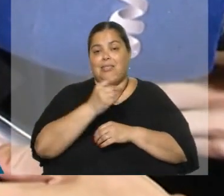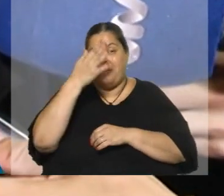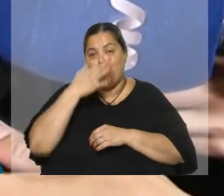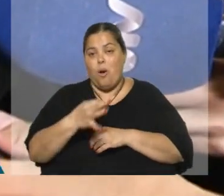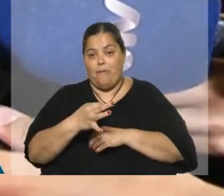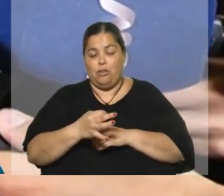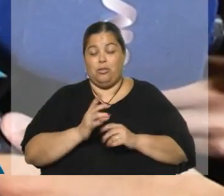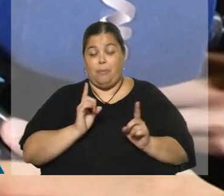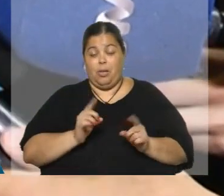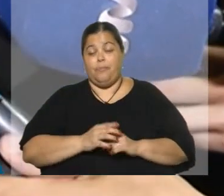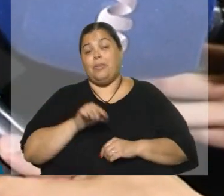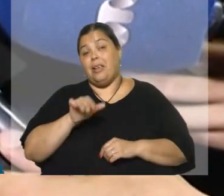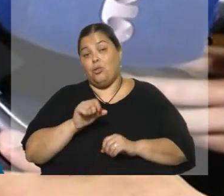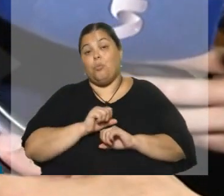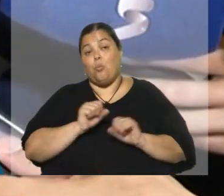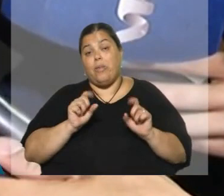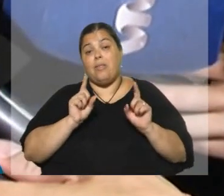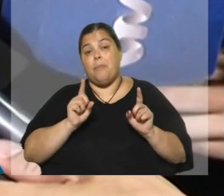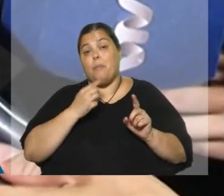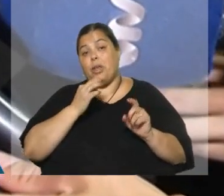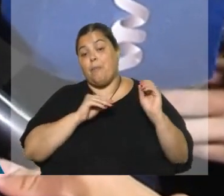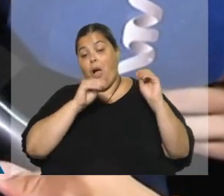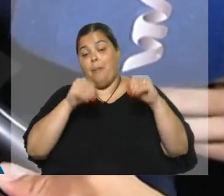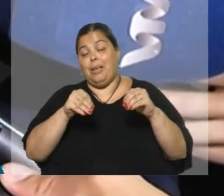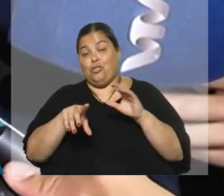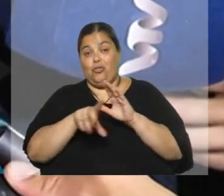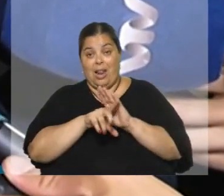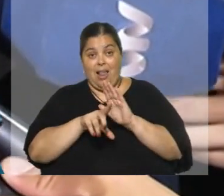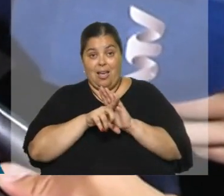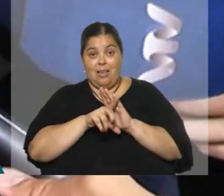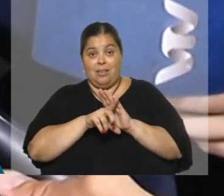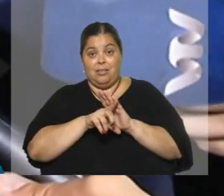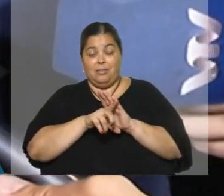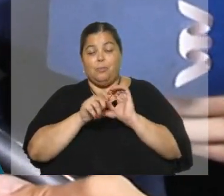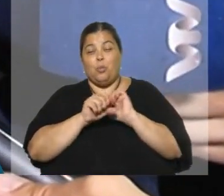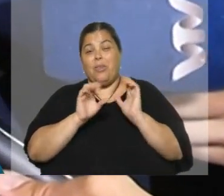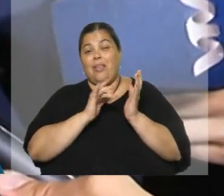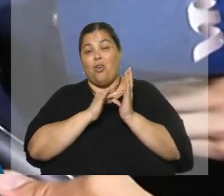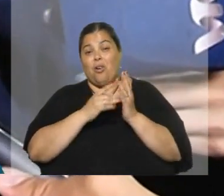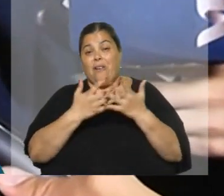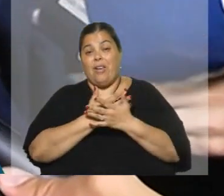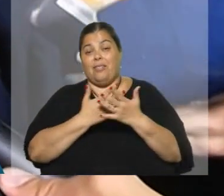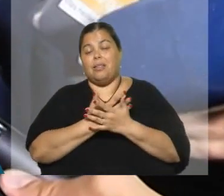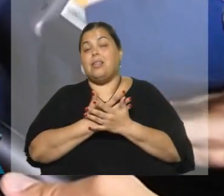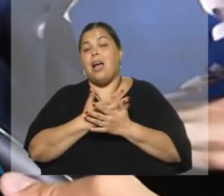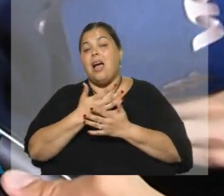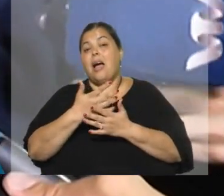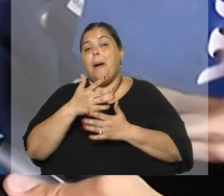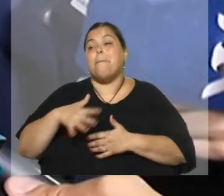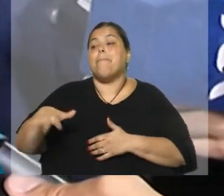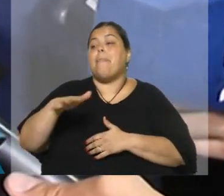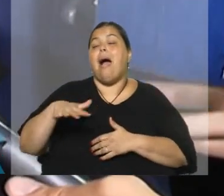esto puede afectar Inclusive la aplicación de la le puede afectar hasta el parque de Santa Teresa Entonces cuando uno